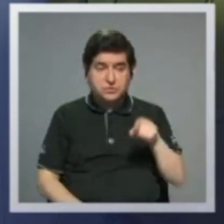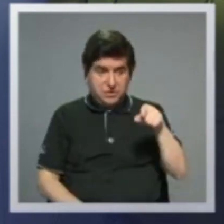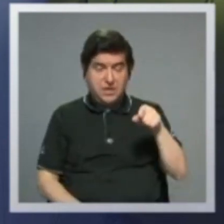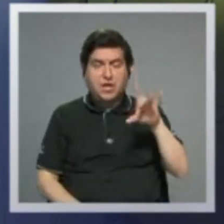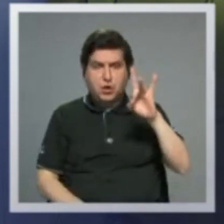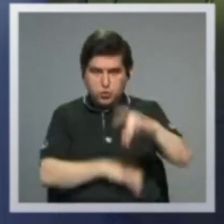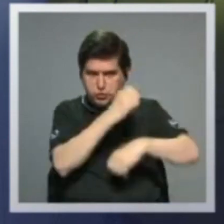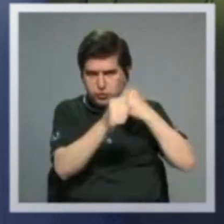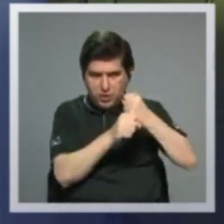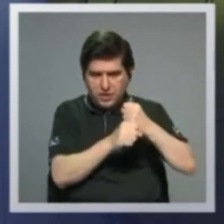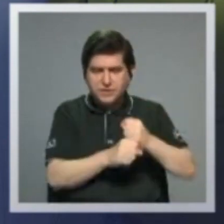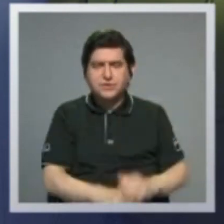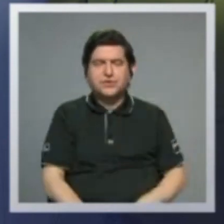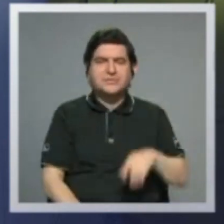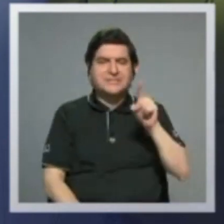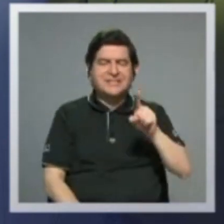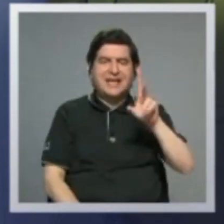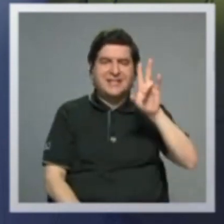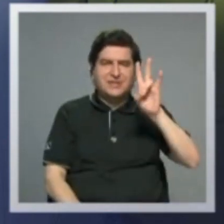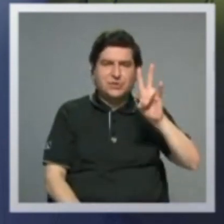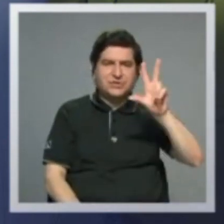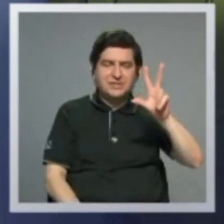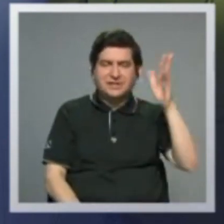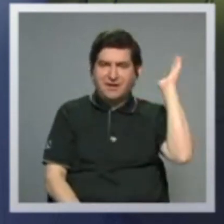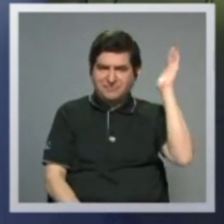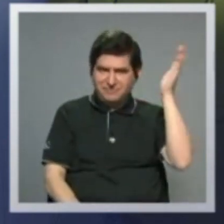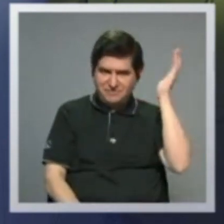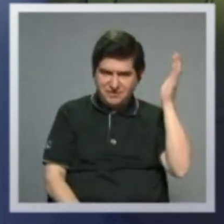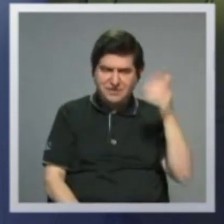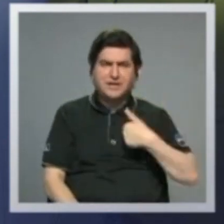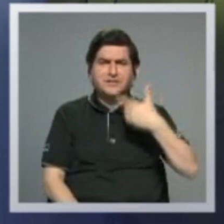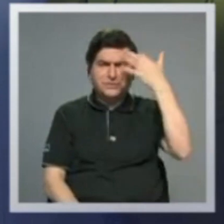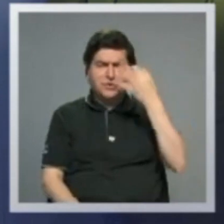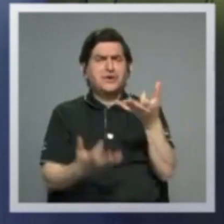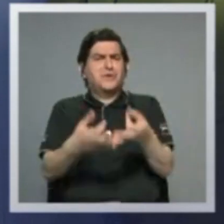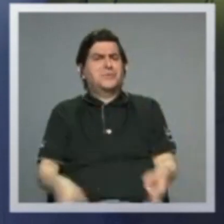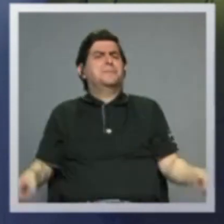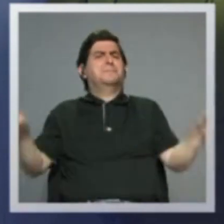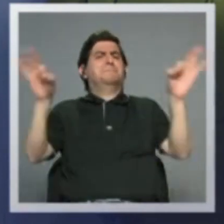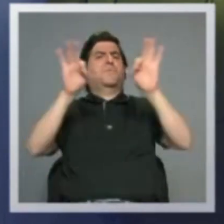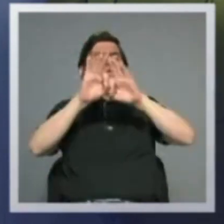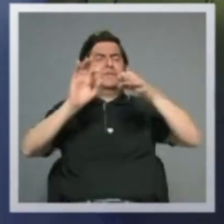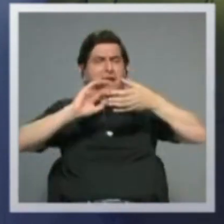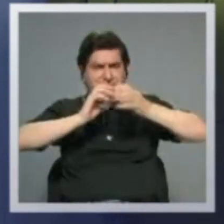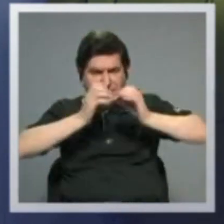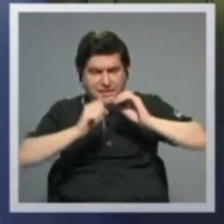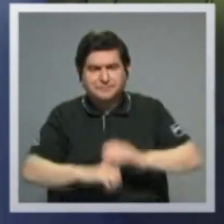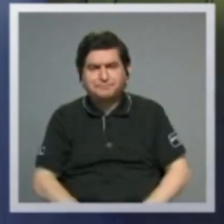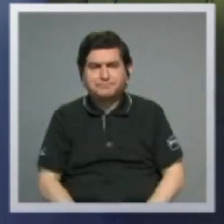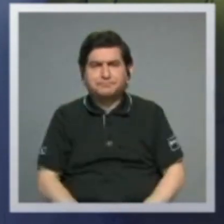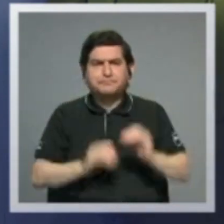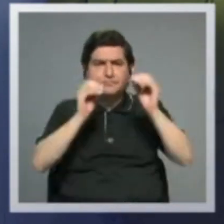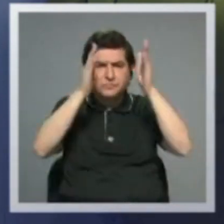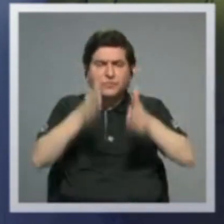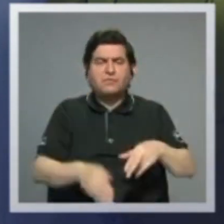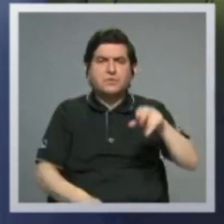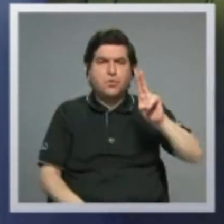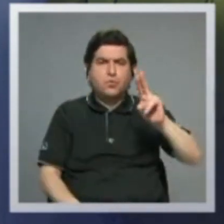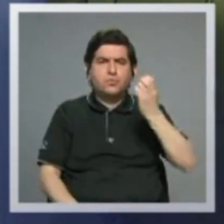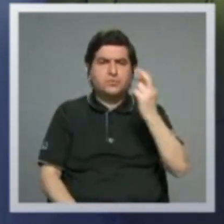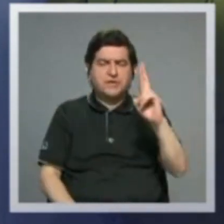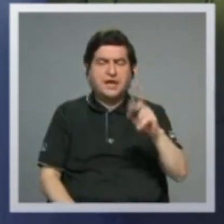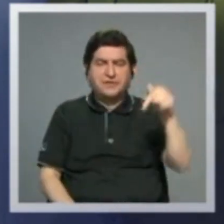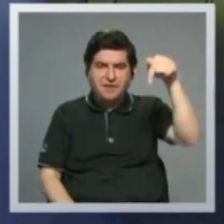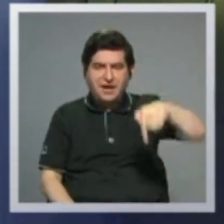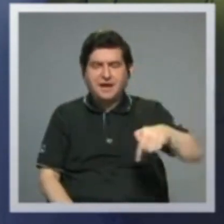8 años, 173 conferencias. Me parece importante esta cifra. Profesores de la UCR en la UNAM, ha